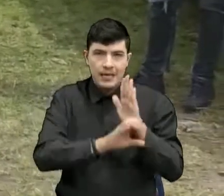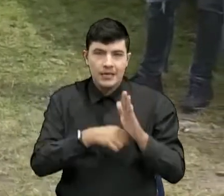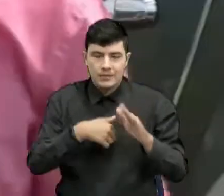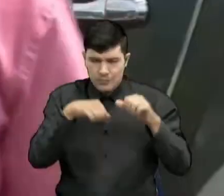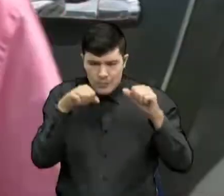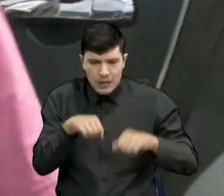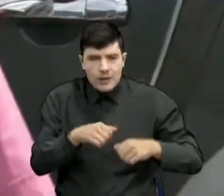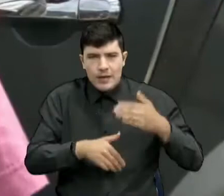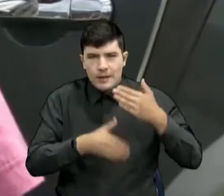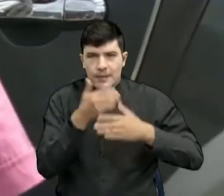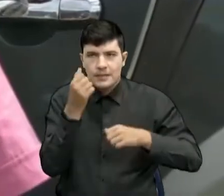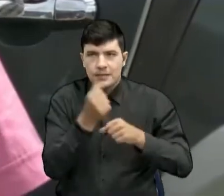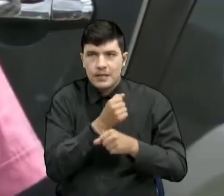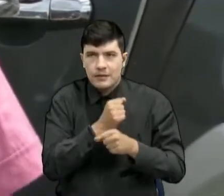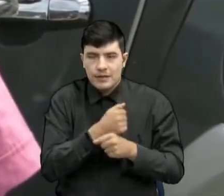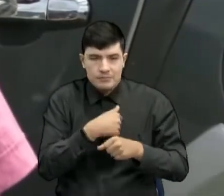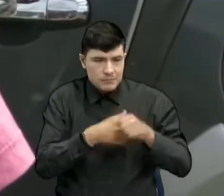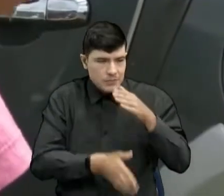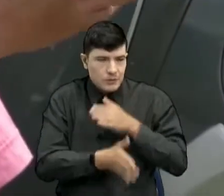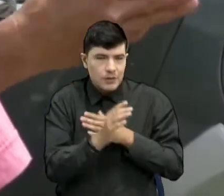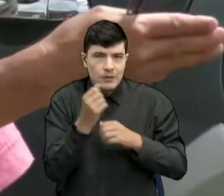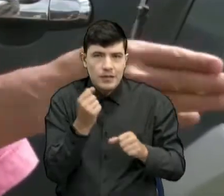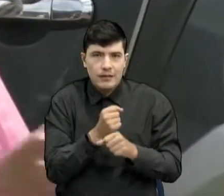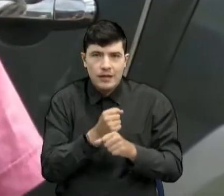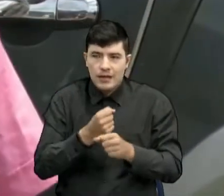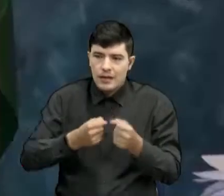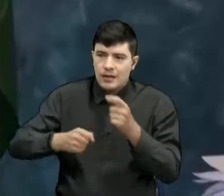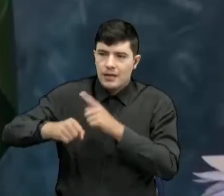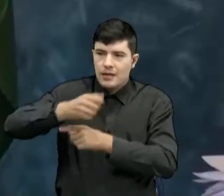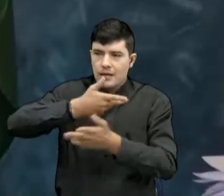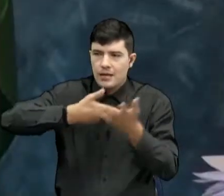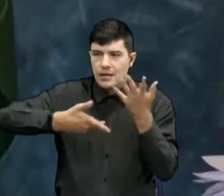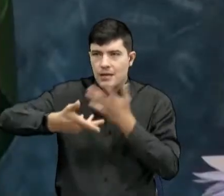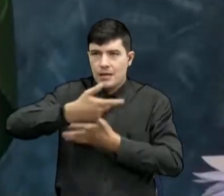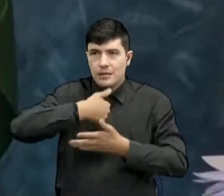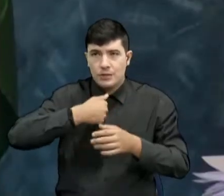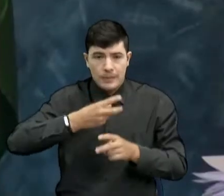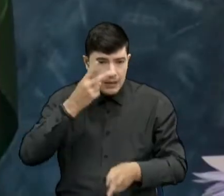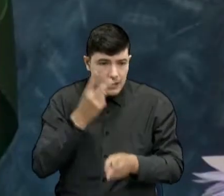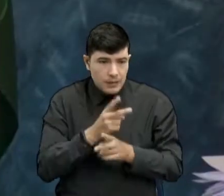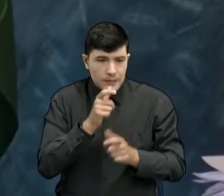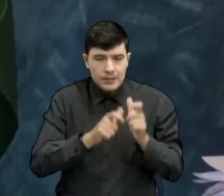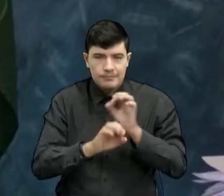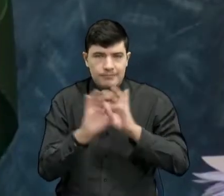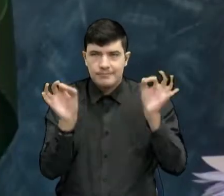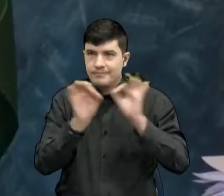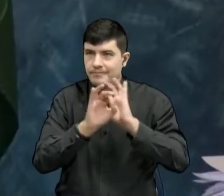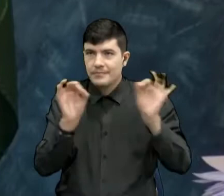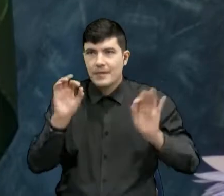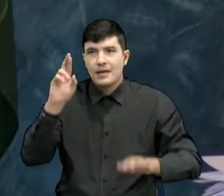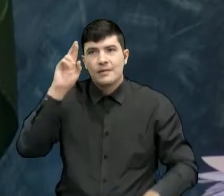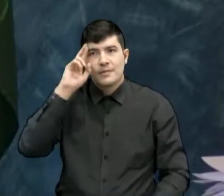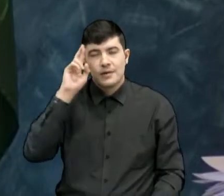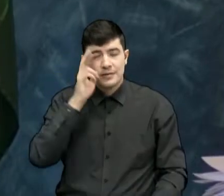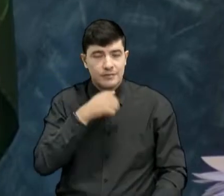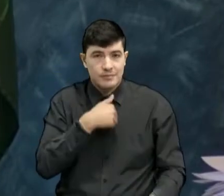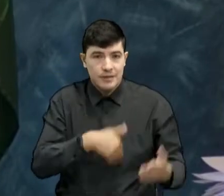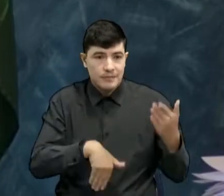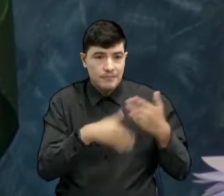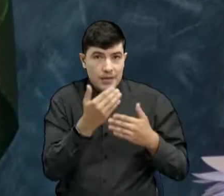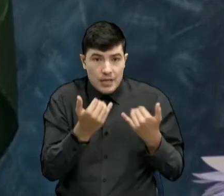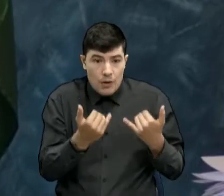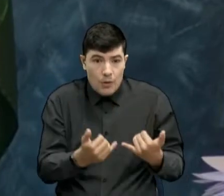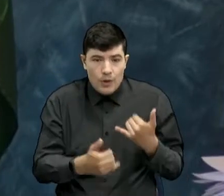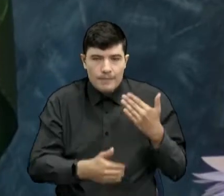puedo, estoy apto para socializar, que no ofrezco ningún riesgo para las personas y por eso me he reintegrado desde el día de